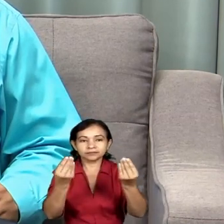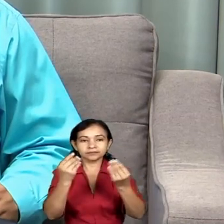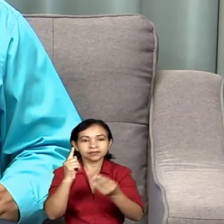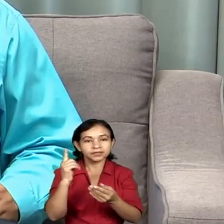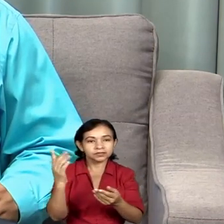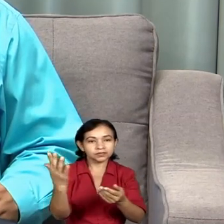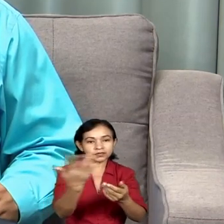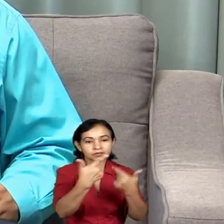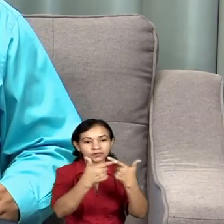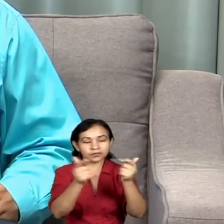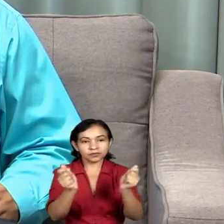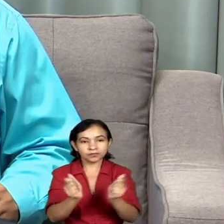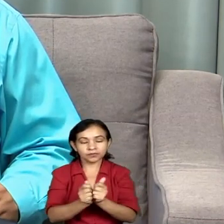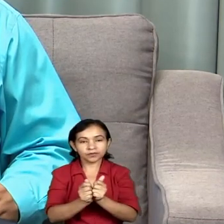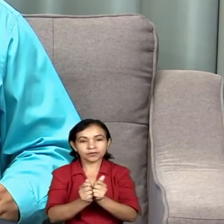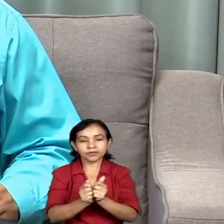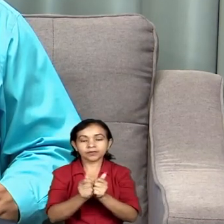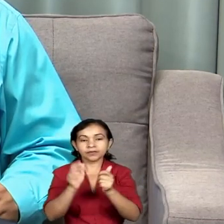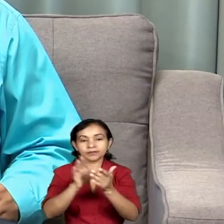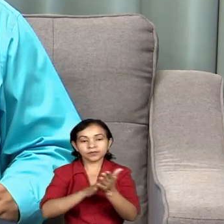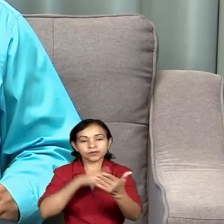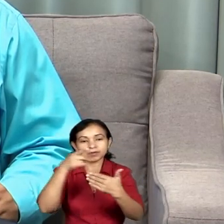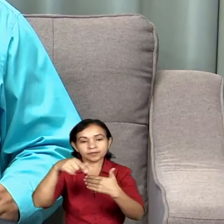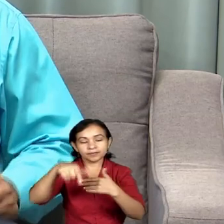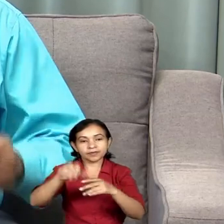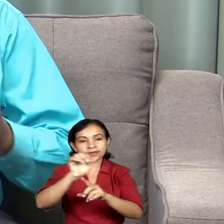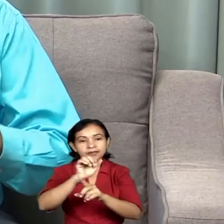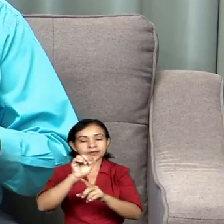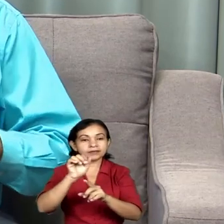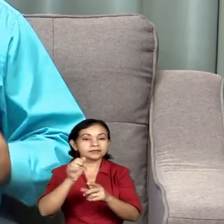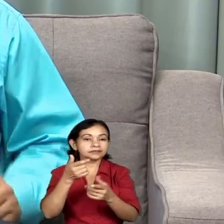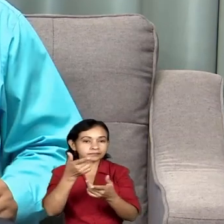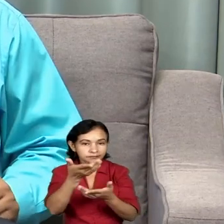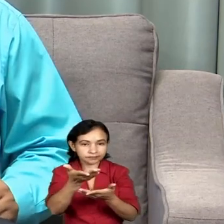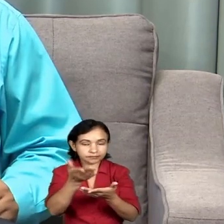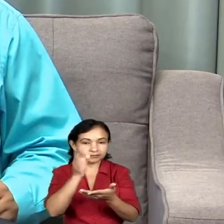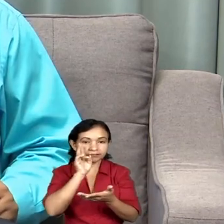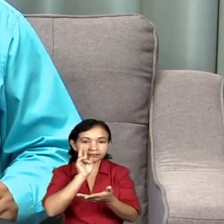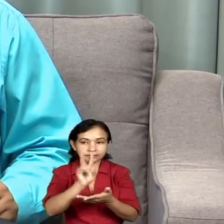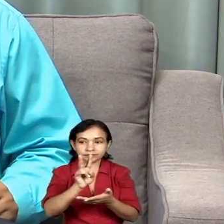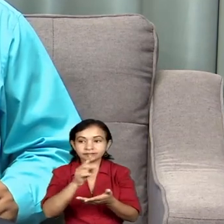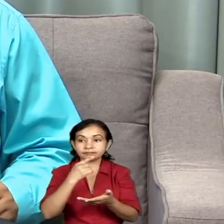equipo técnico que hace posible la transmisión de su programa desde el Parlamento. Y a usted que nos está viendo,